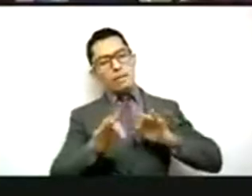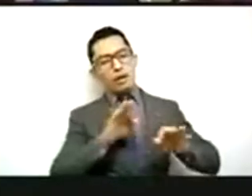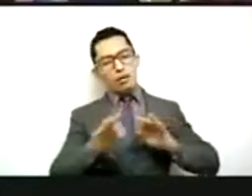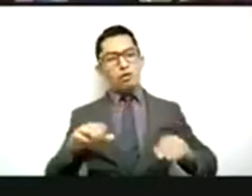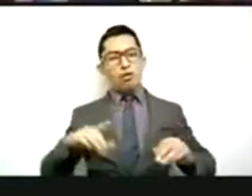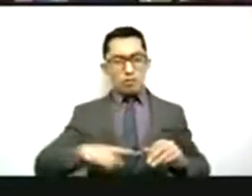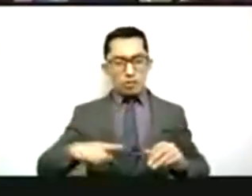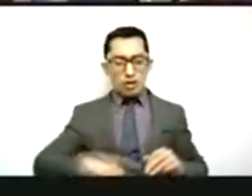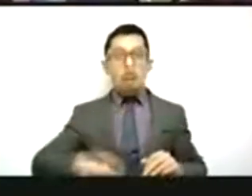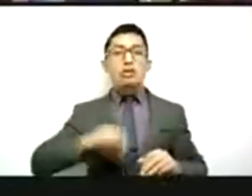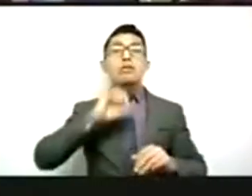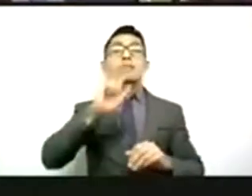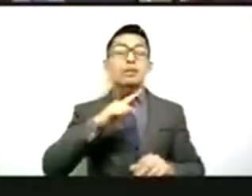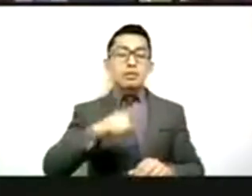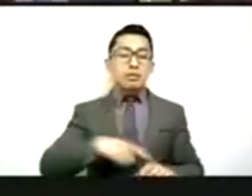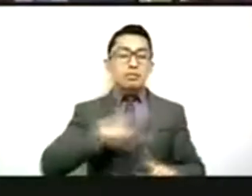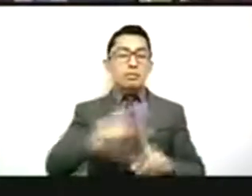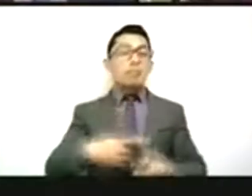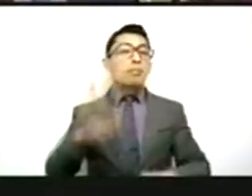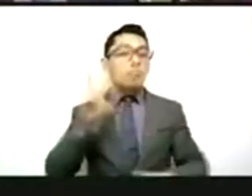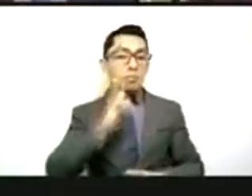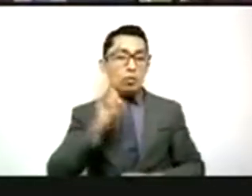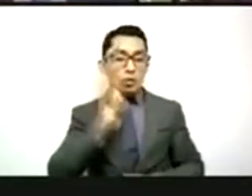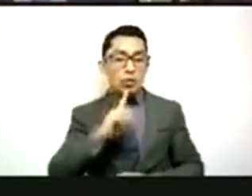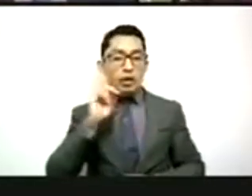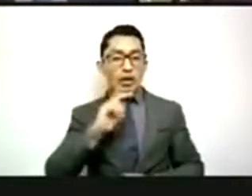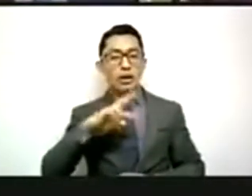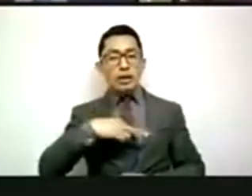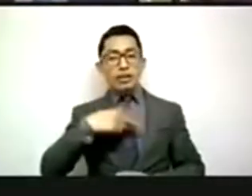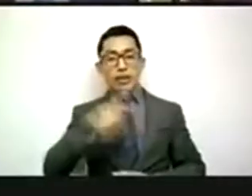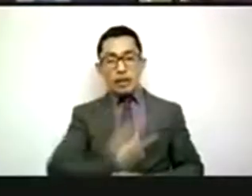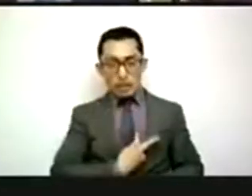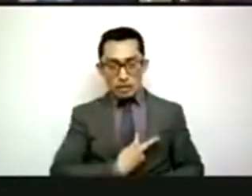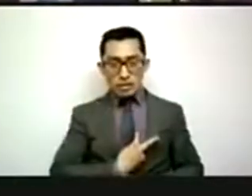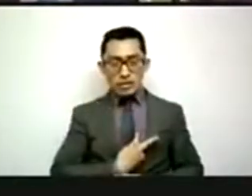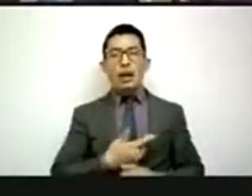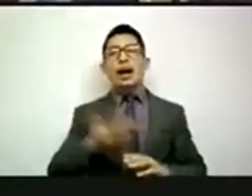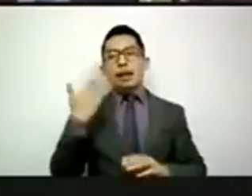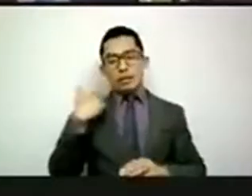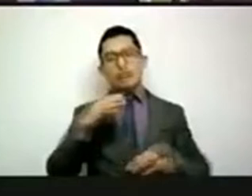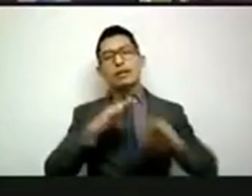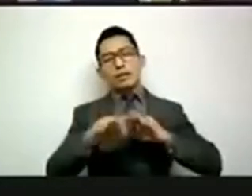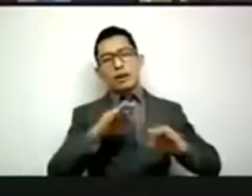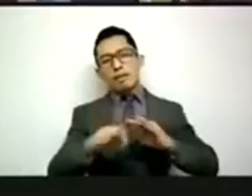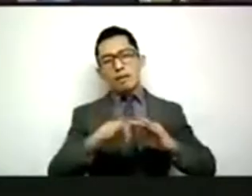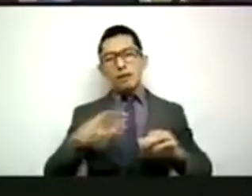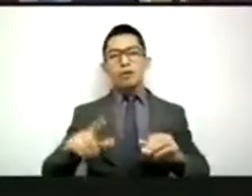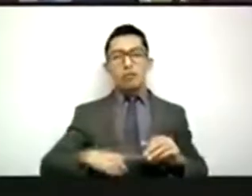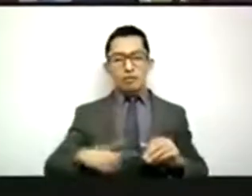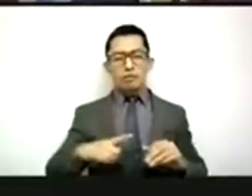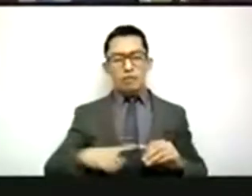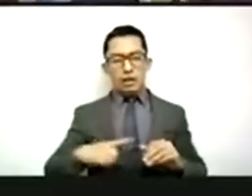una mujer trans que estaba en un espacio público. Aquí encontramos